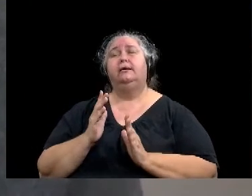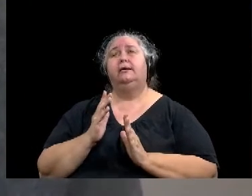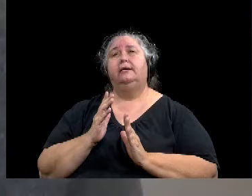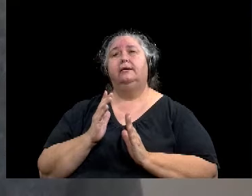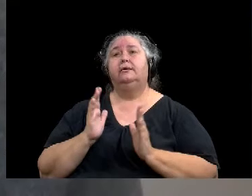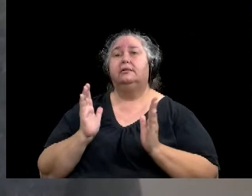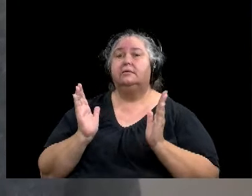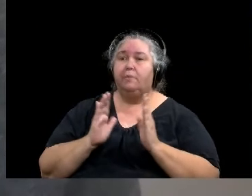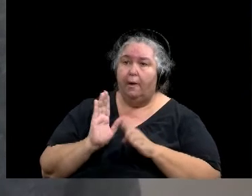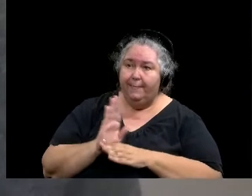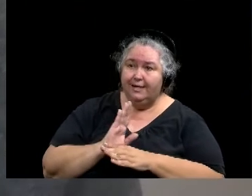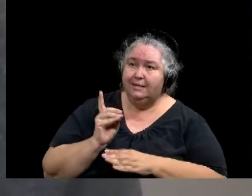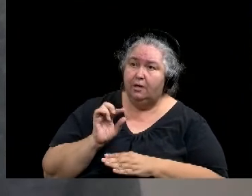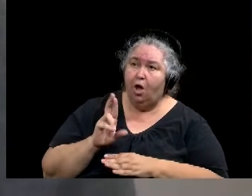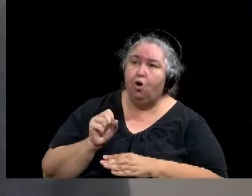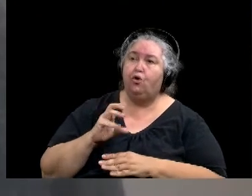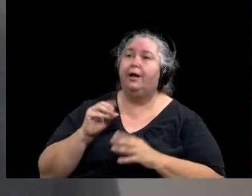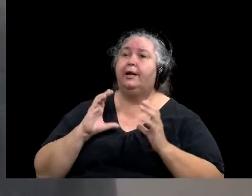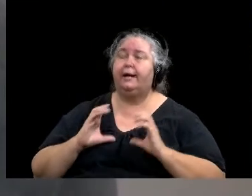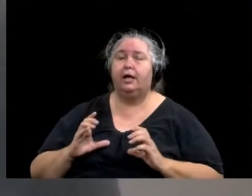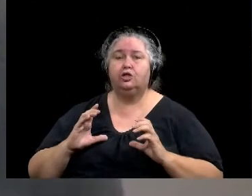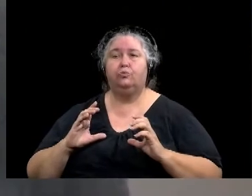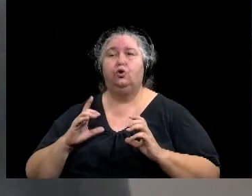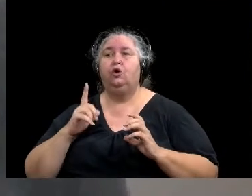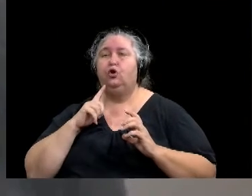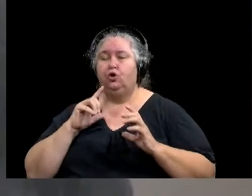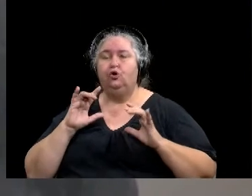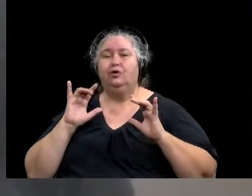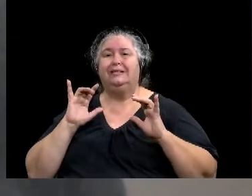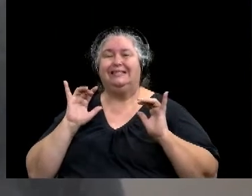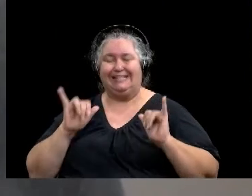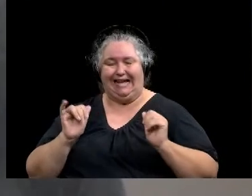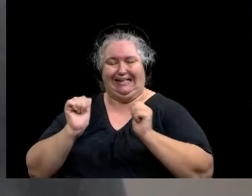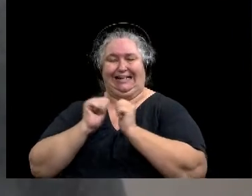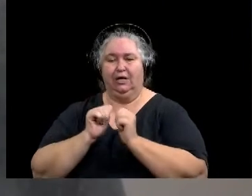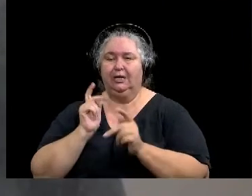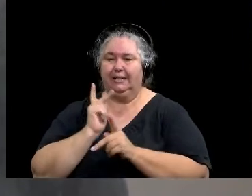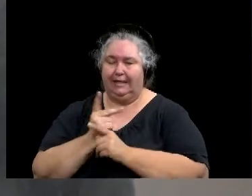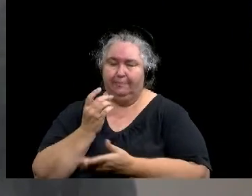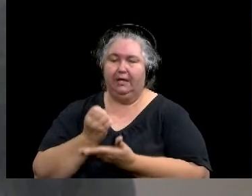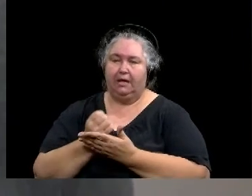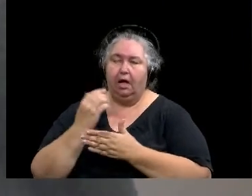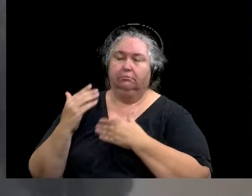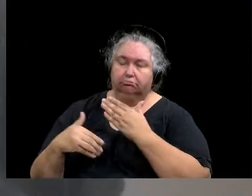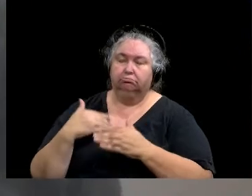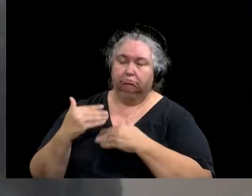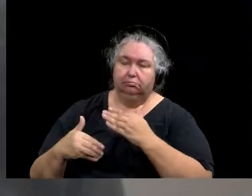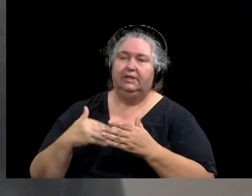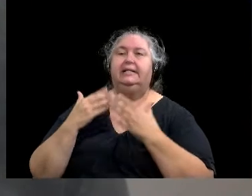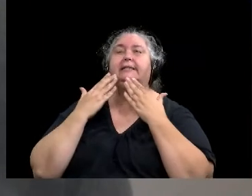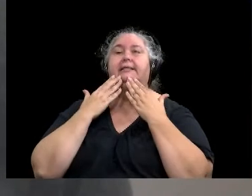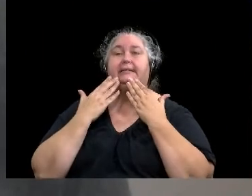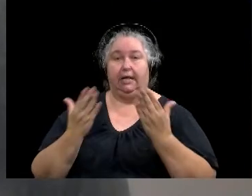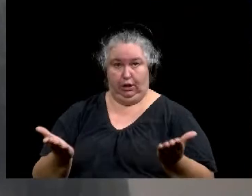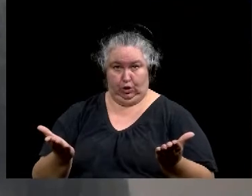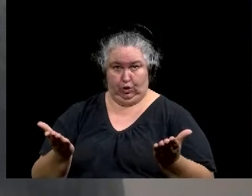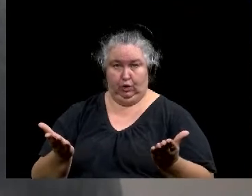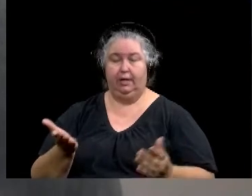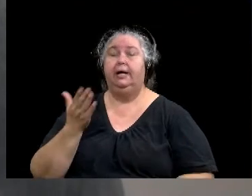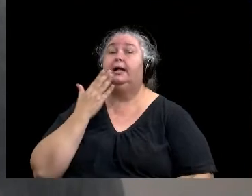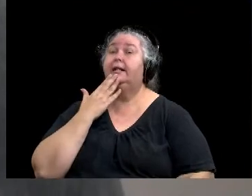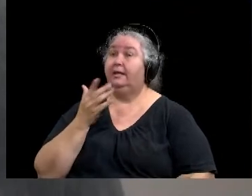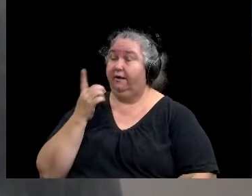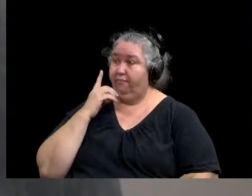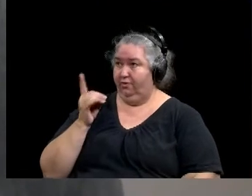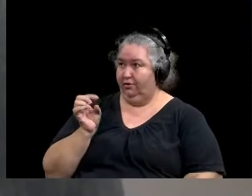en negocios pequeños a los los que están guardáns